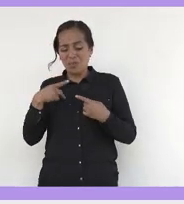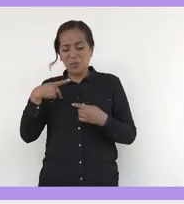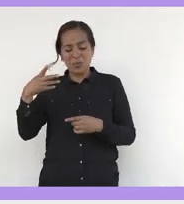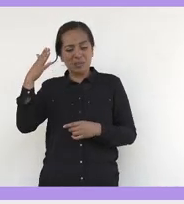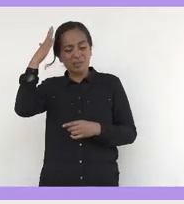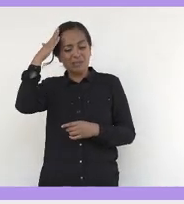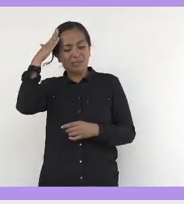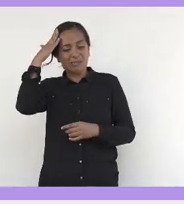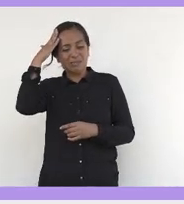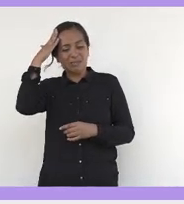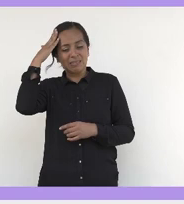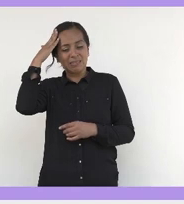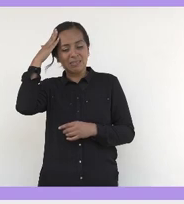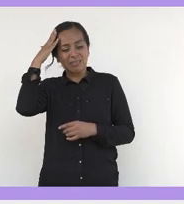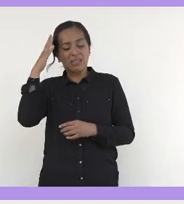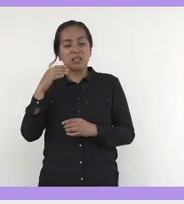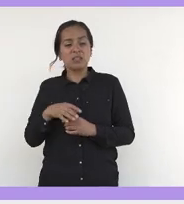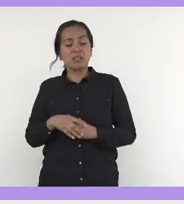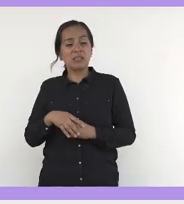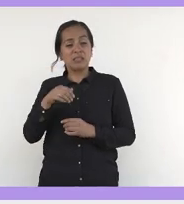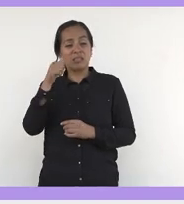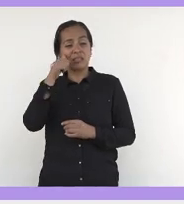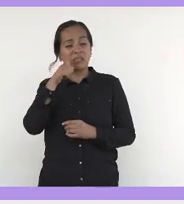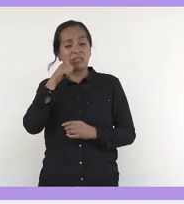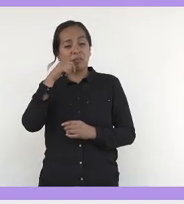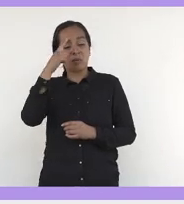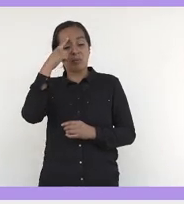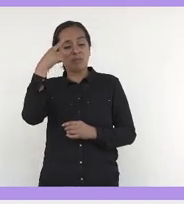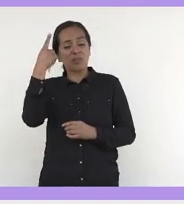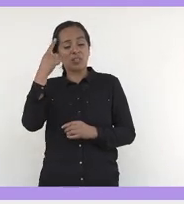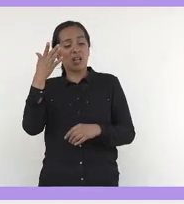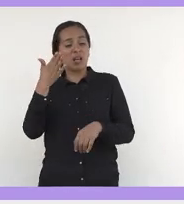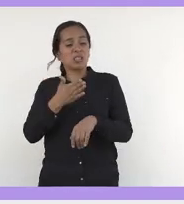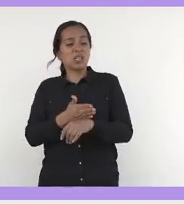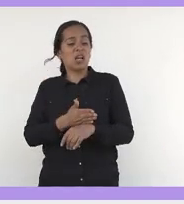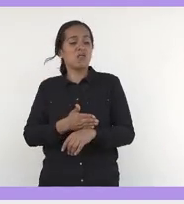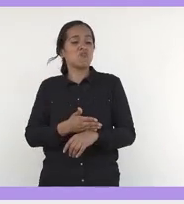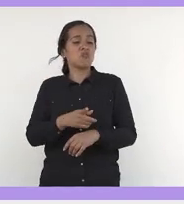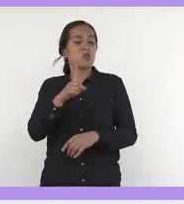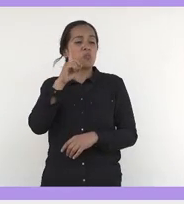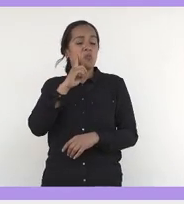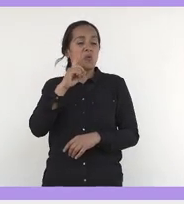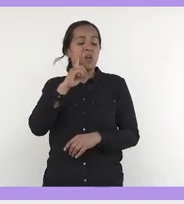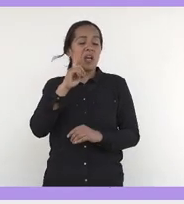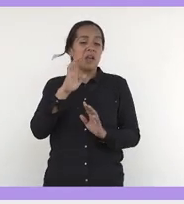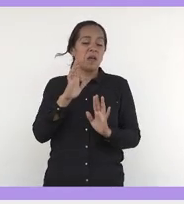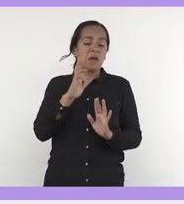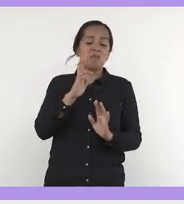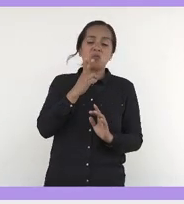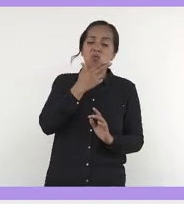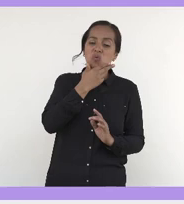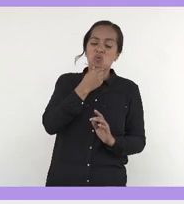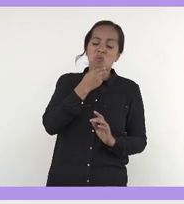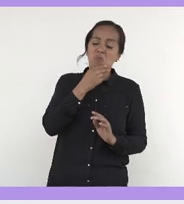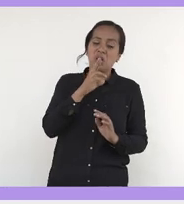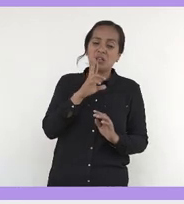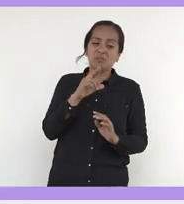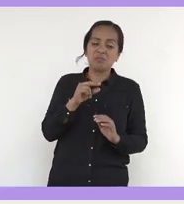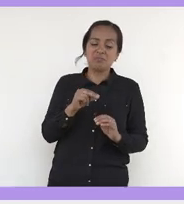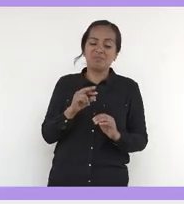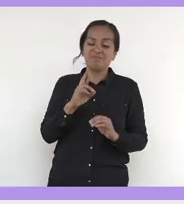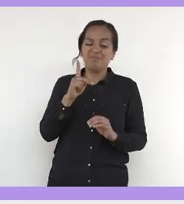todo Siempre es más fácil castigar a una mujer que a un hombre en la industria por alguna razón así así ha sido